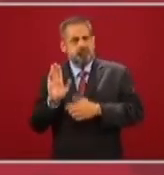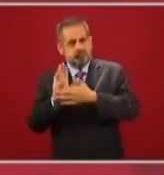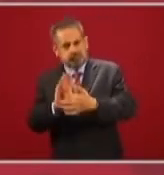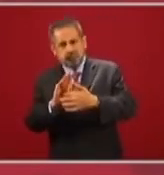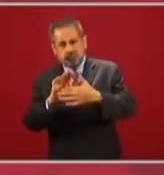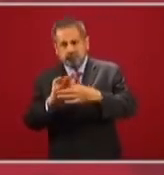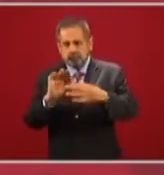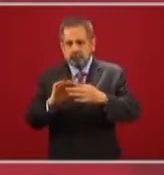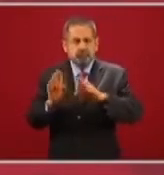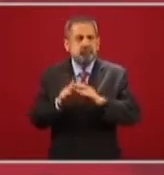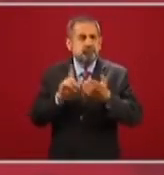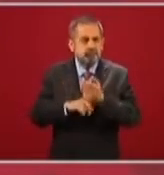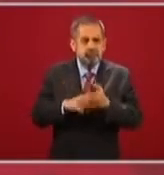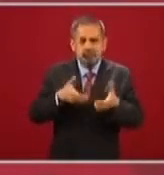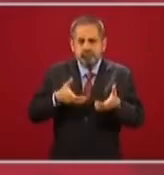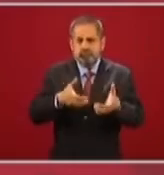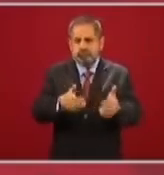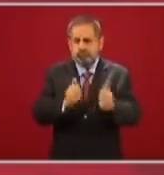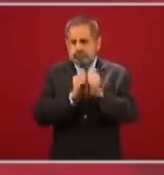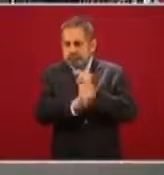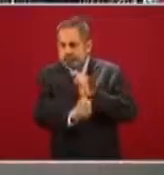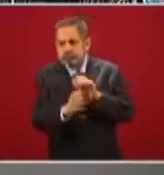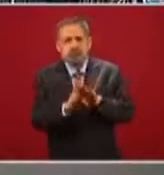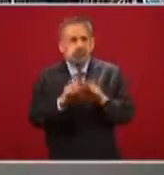esto, y luego los